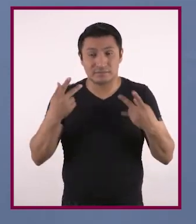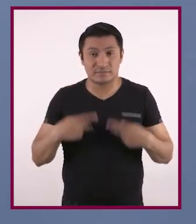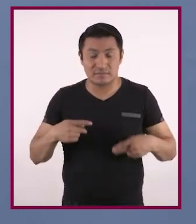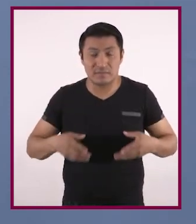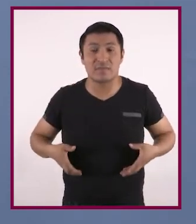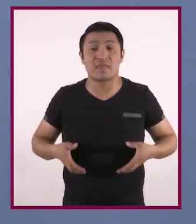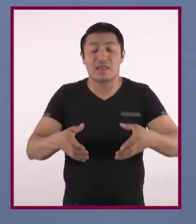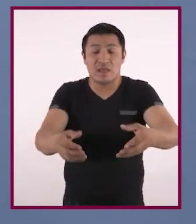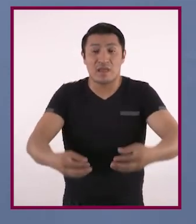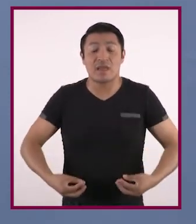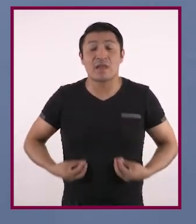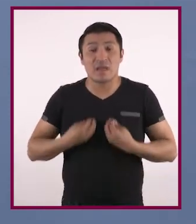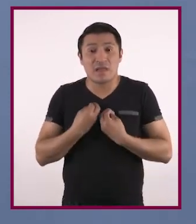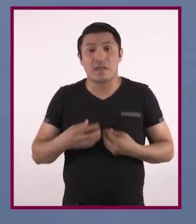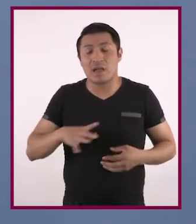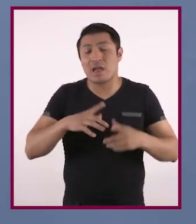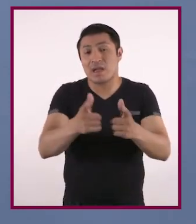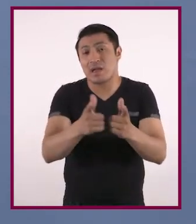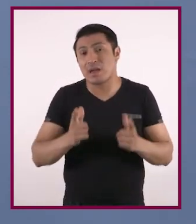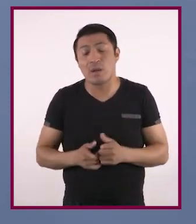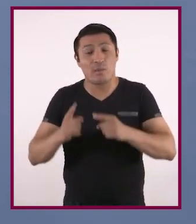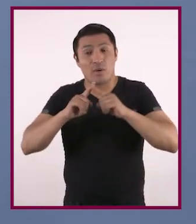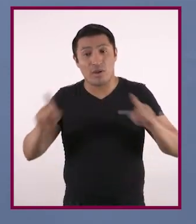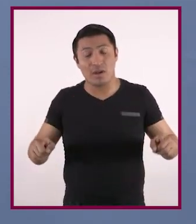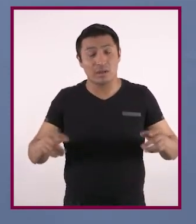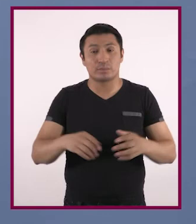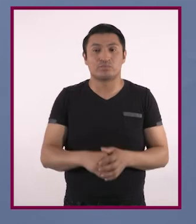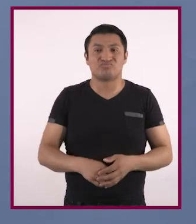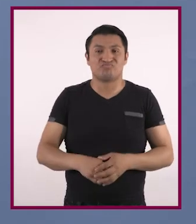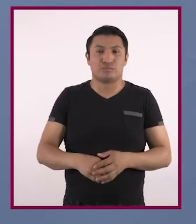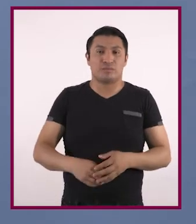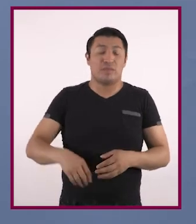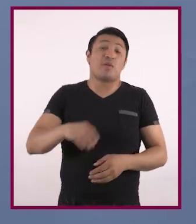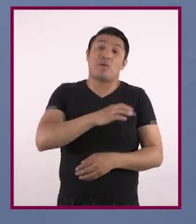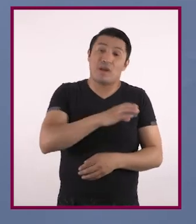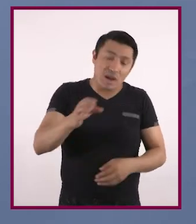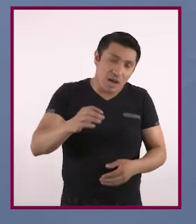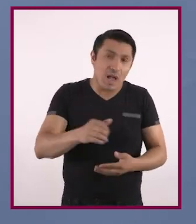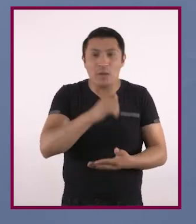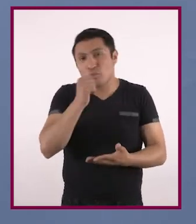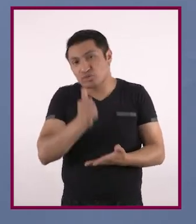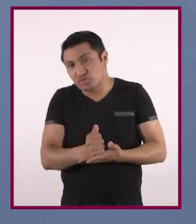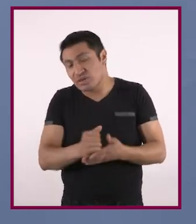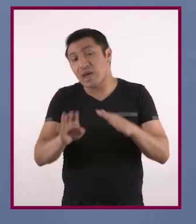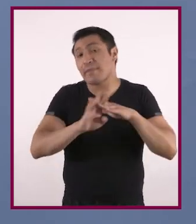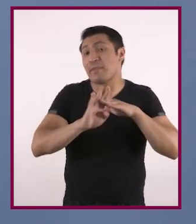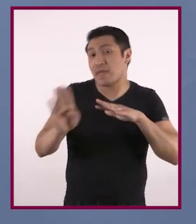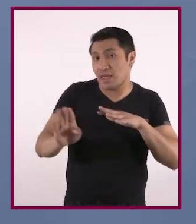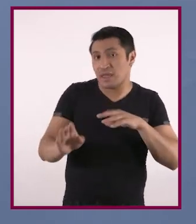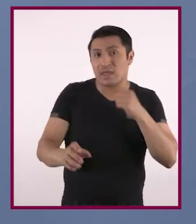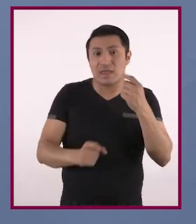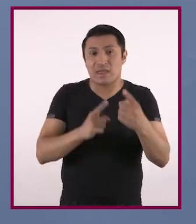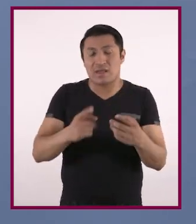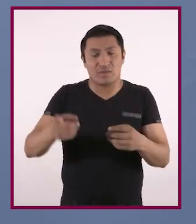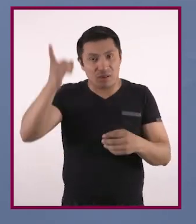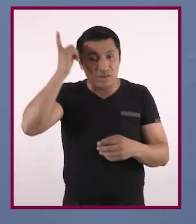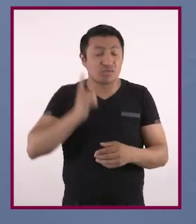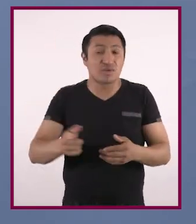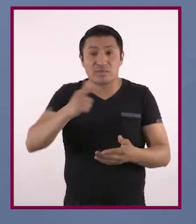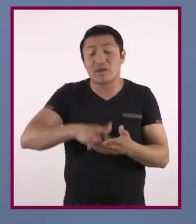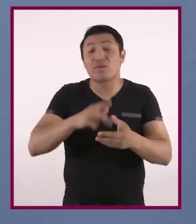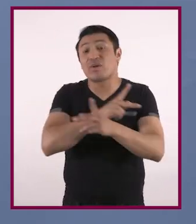personas en situación de calle son un grupo diverso y heterogéneo. Son de origen rural, urbano, migrantes. Algunas duermen en los